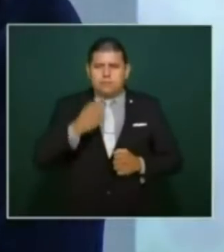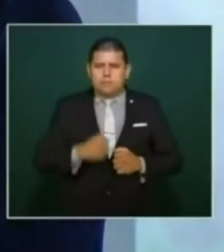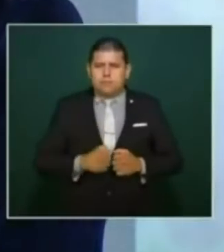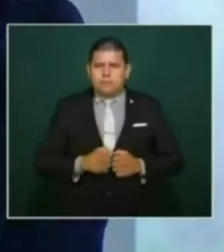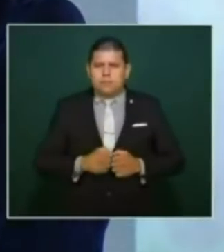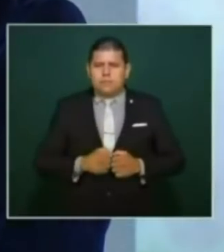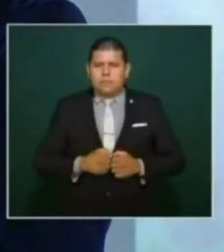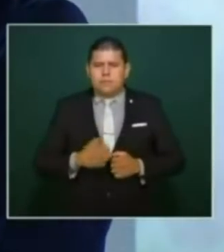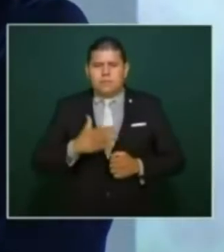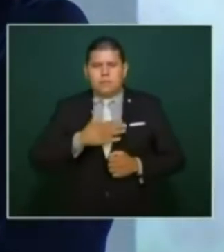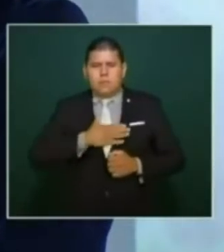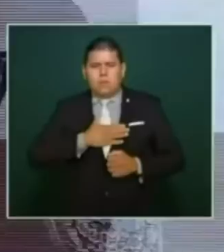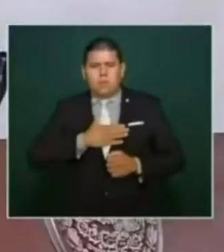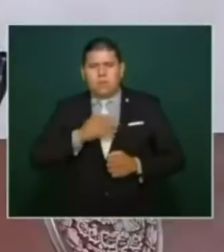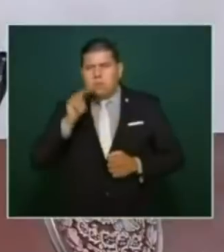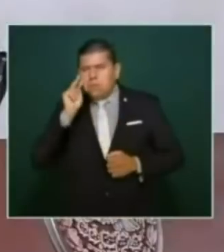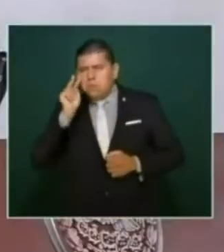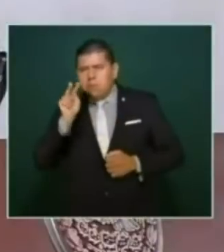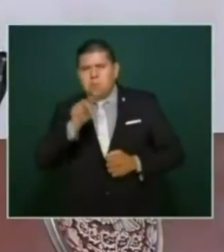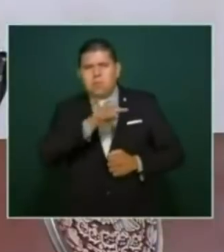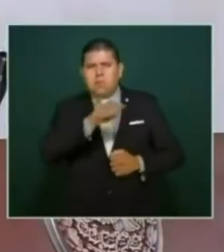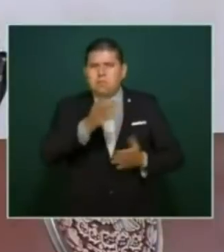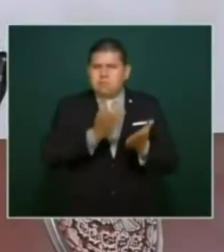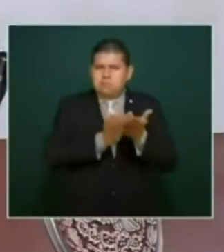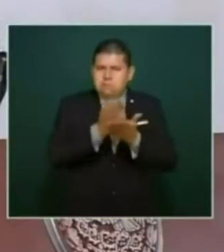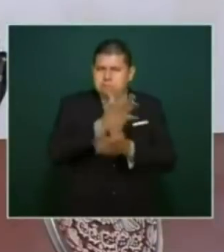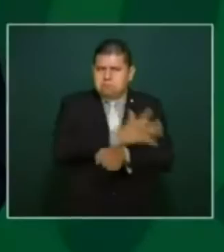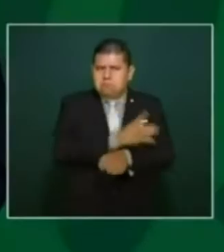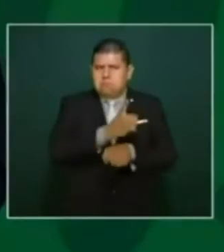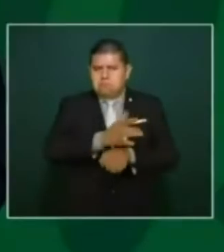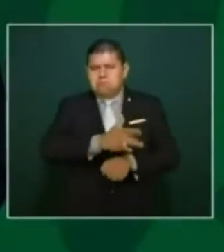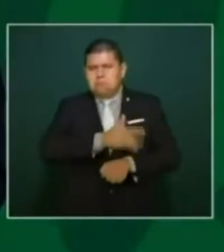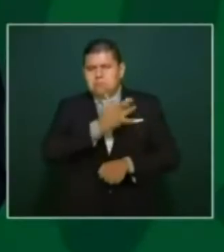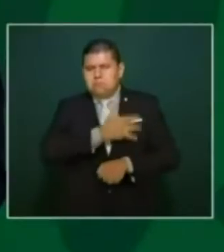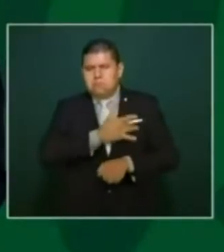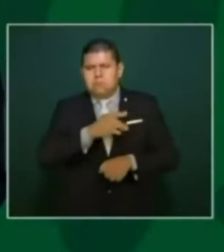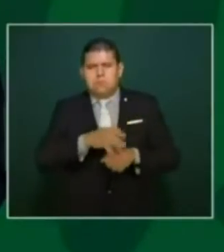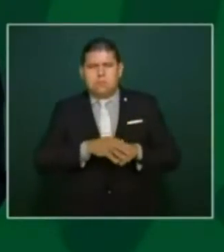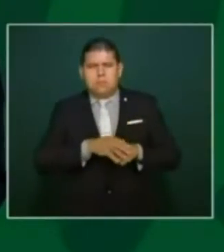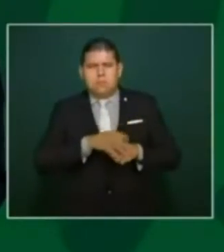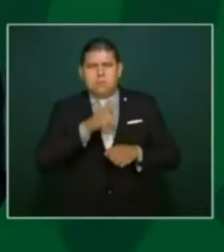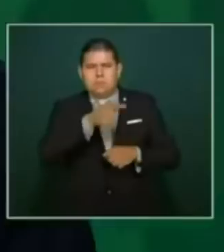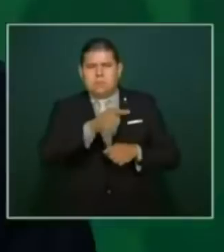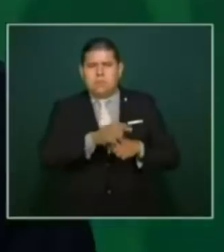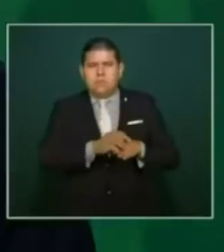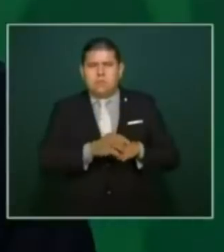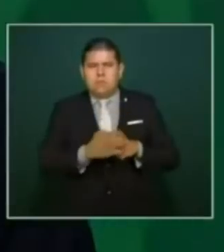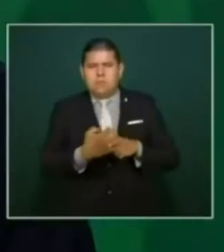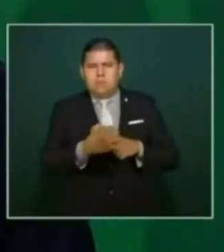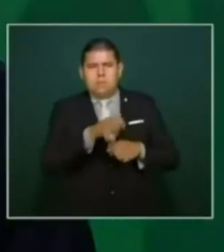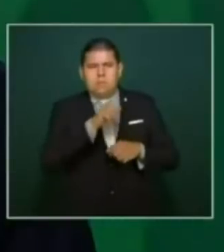yo los considero gente íntegras, no los considero deshonestos.